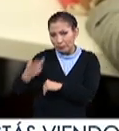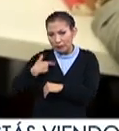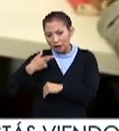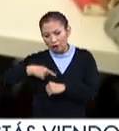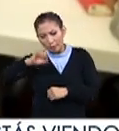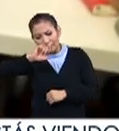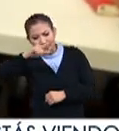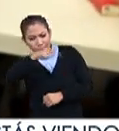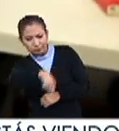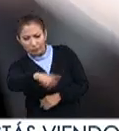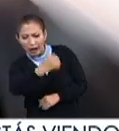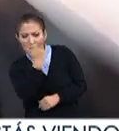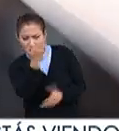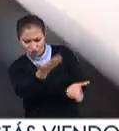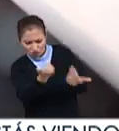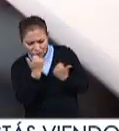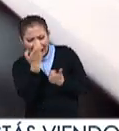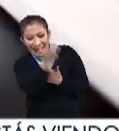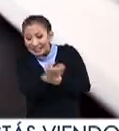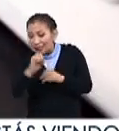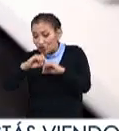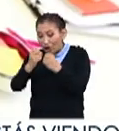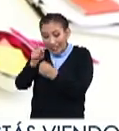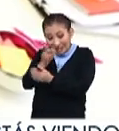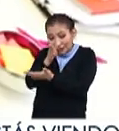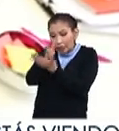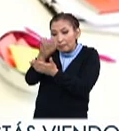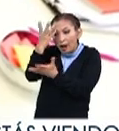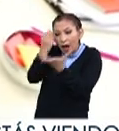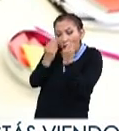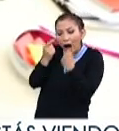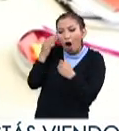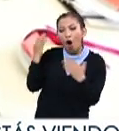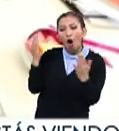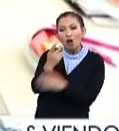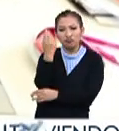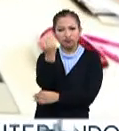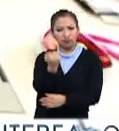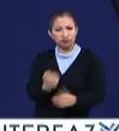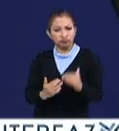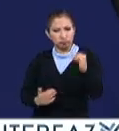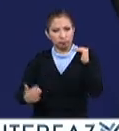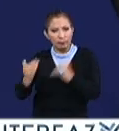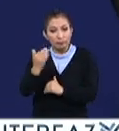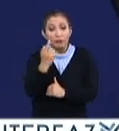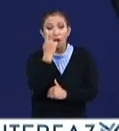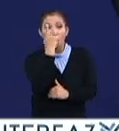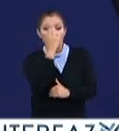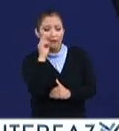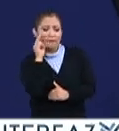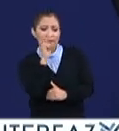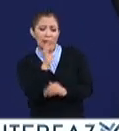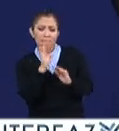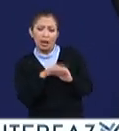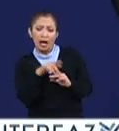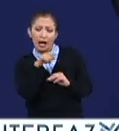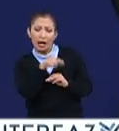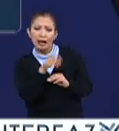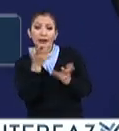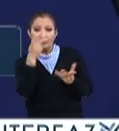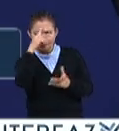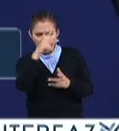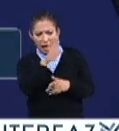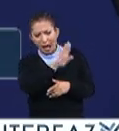Expertos recomiendan que los alumnos se acerquen a este tipo de organizaciones para desarrollar todo su potencial. Uno ve un poco más,